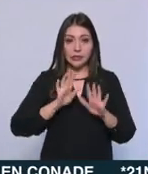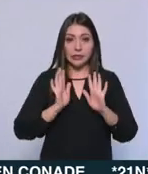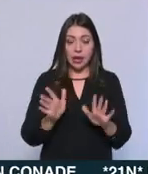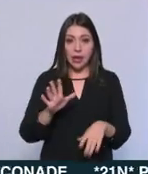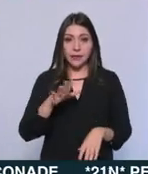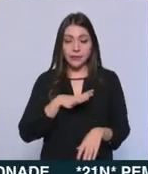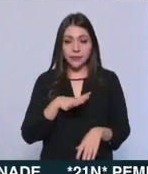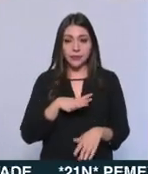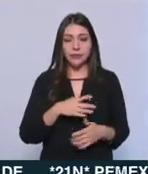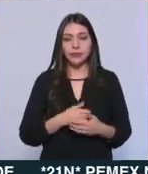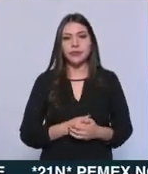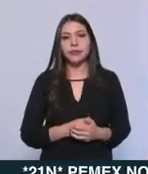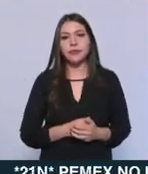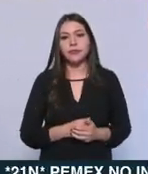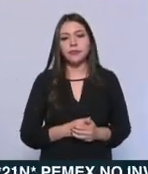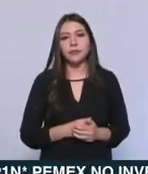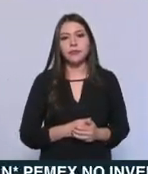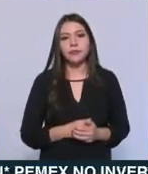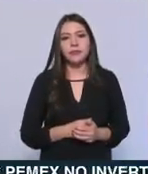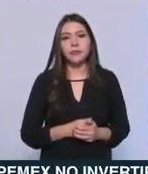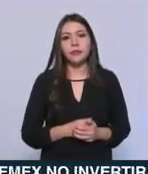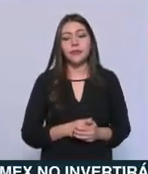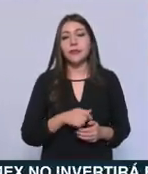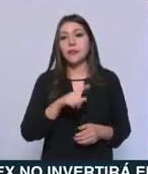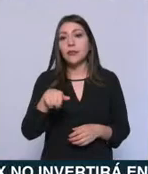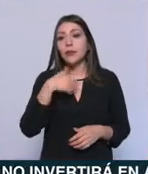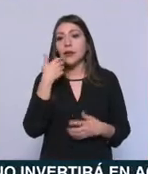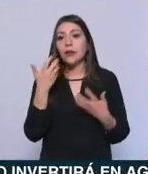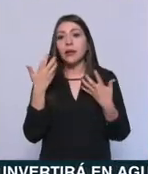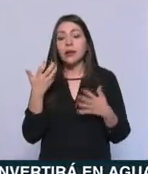que pues están interesados y que además